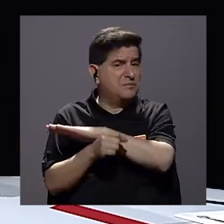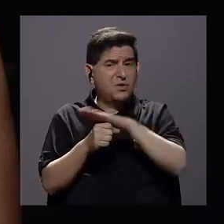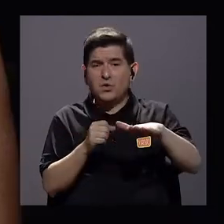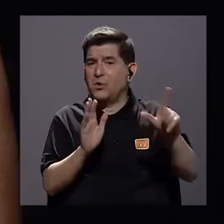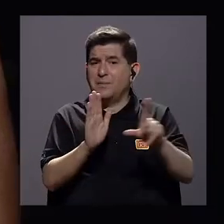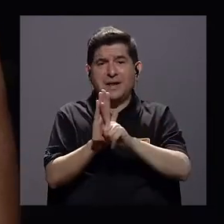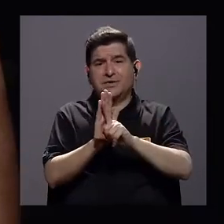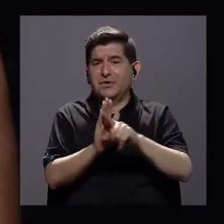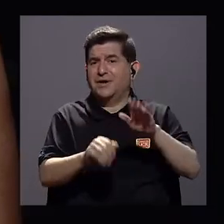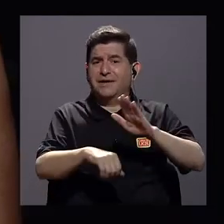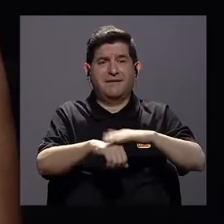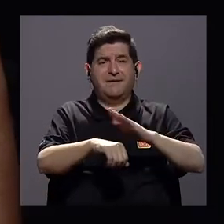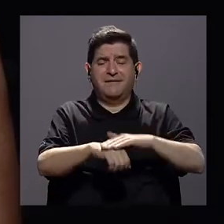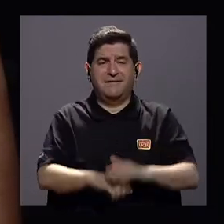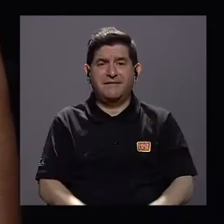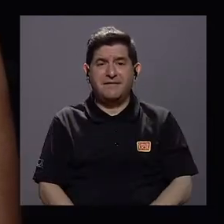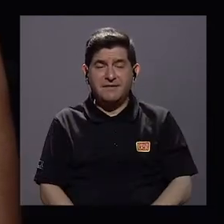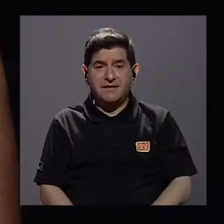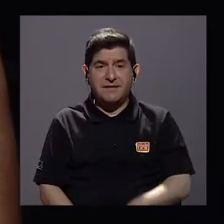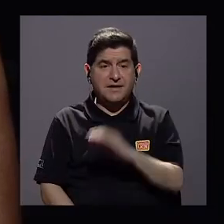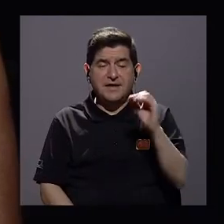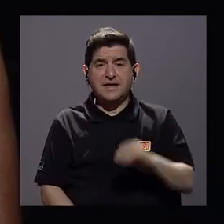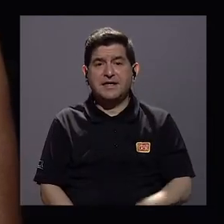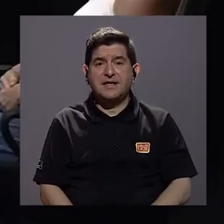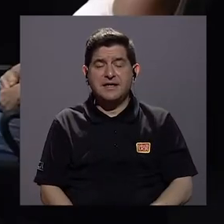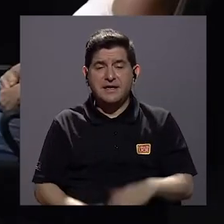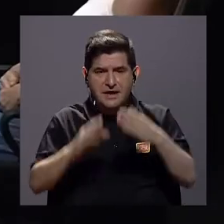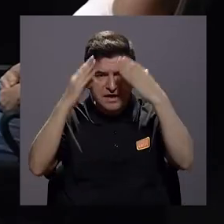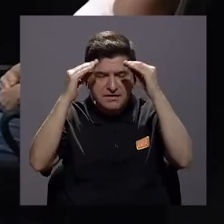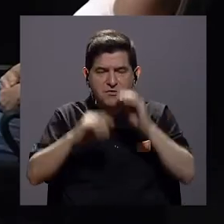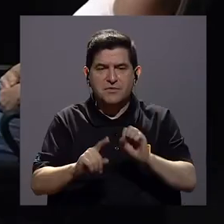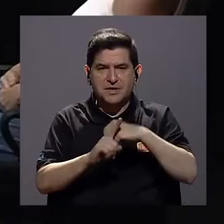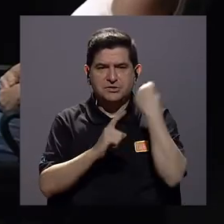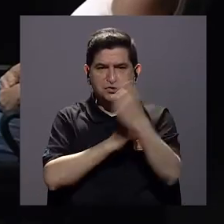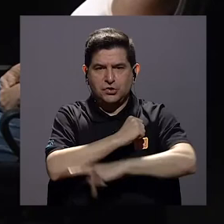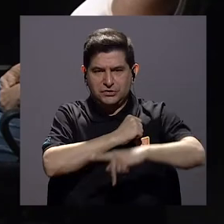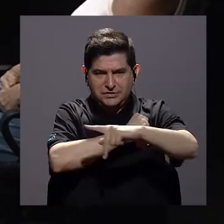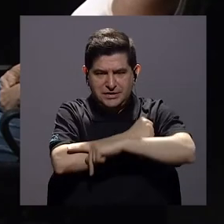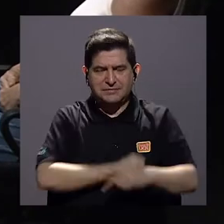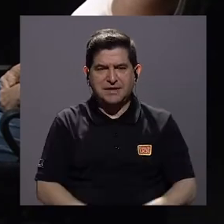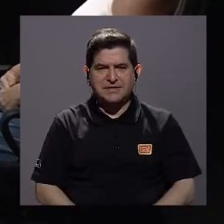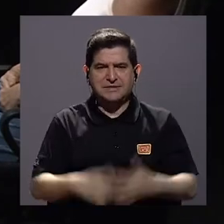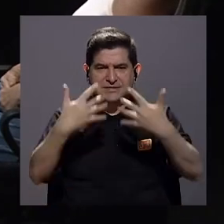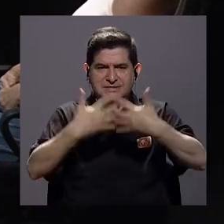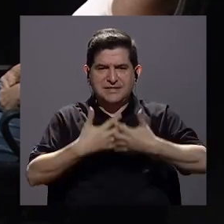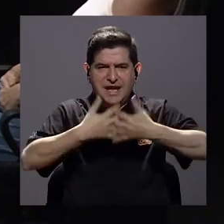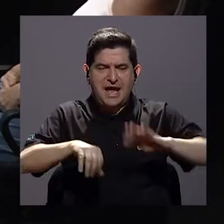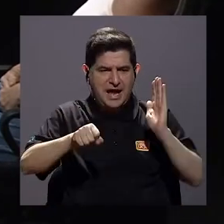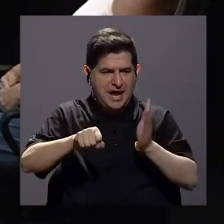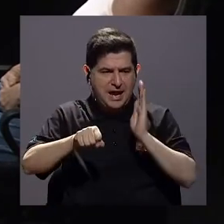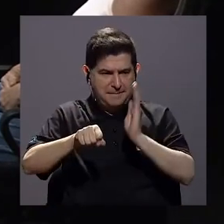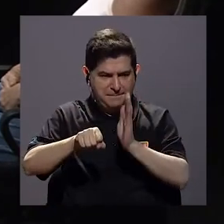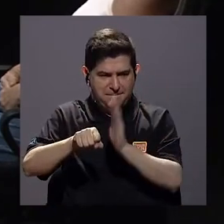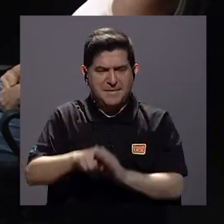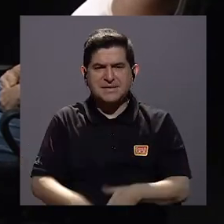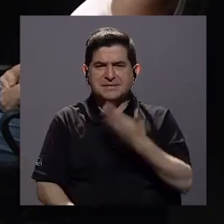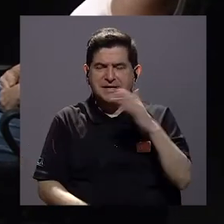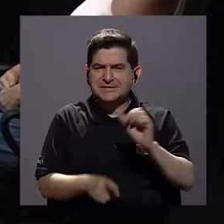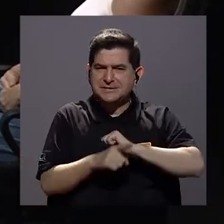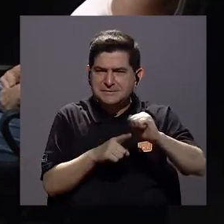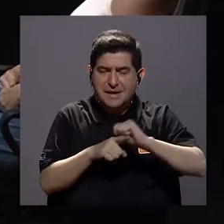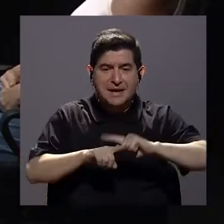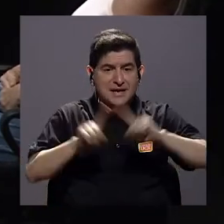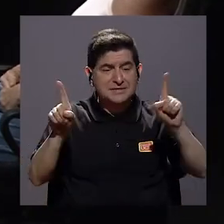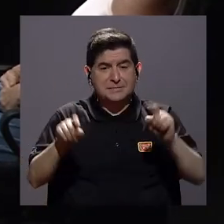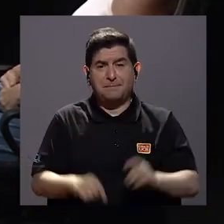legalizada. Y datos de Estado Nación año con año nos dicen, por ejemplo, cómo las piñeras pueden incurrir en malas